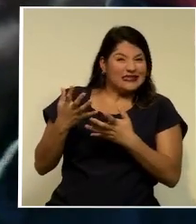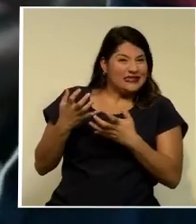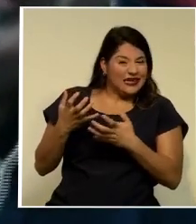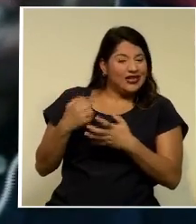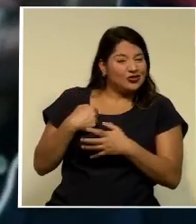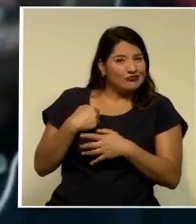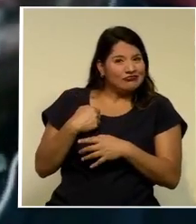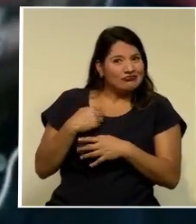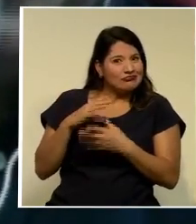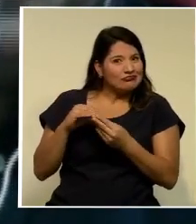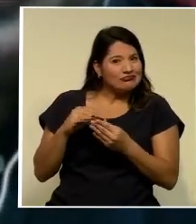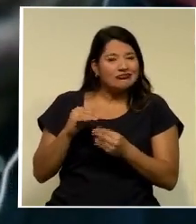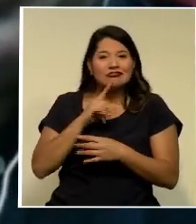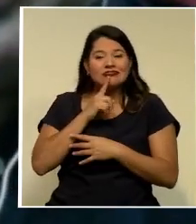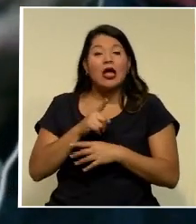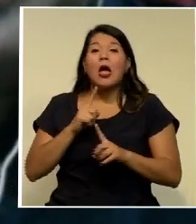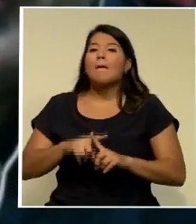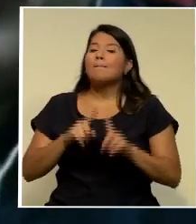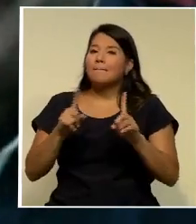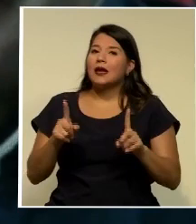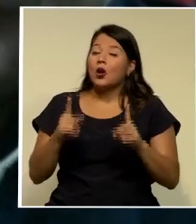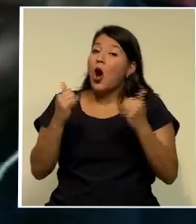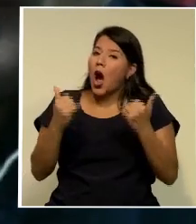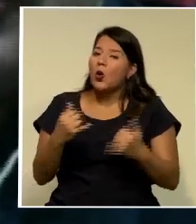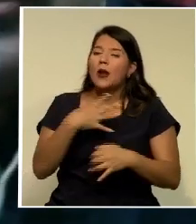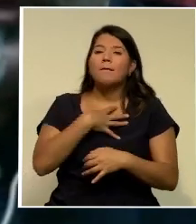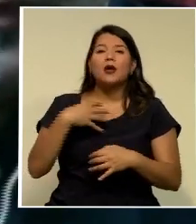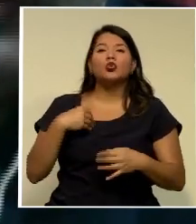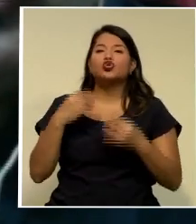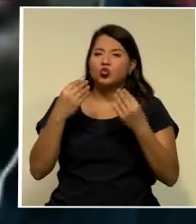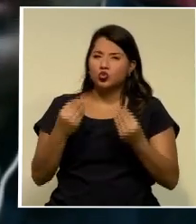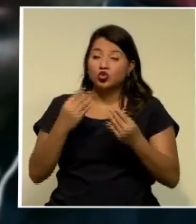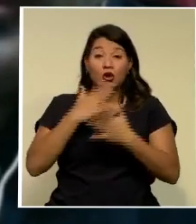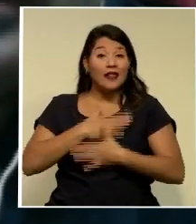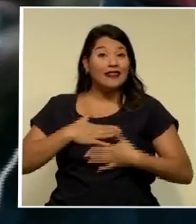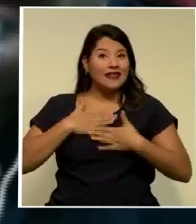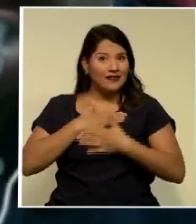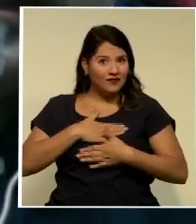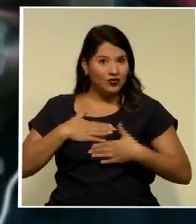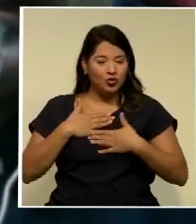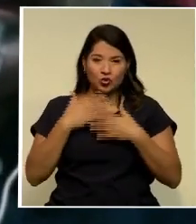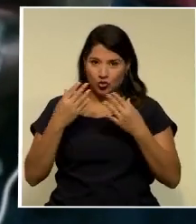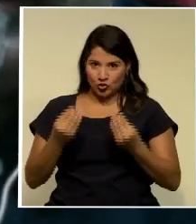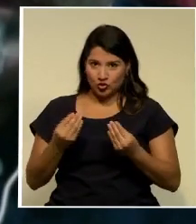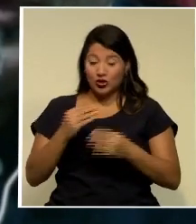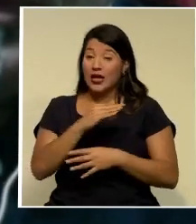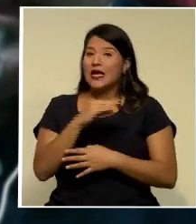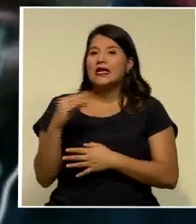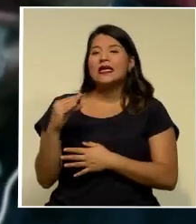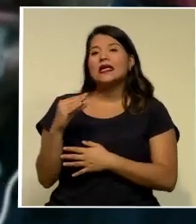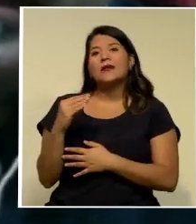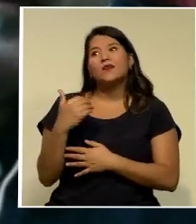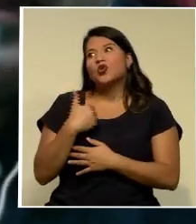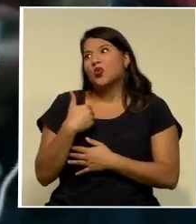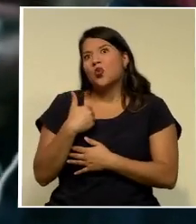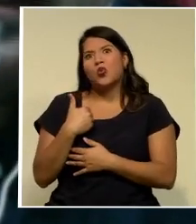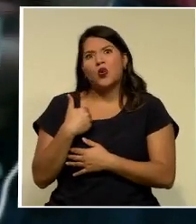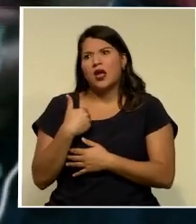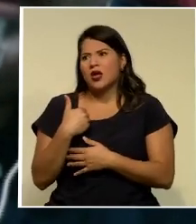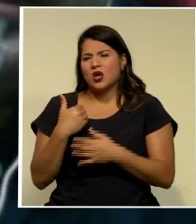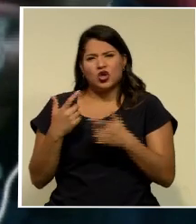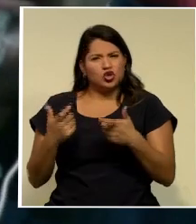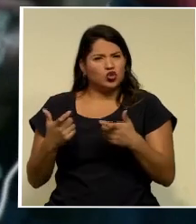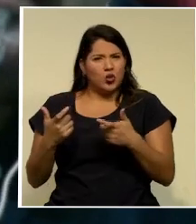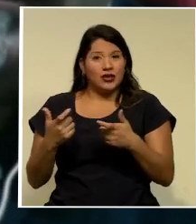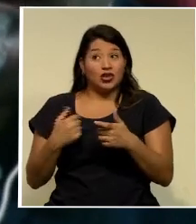confesarlo. Pero vieras que ahora me gusta mucho, lo disfruto montones. Y tuve la suerte que siempre empecé a trabajar